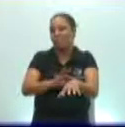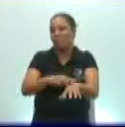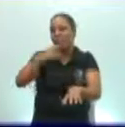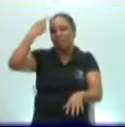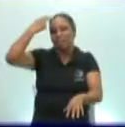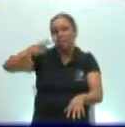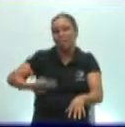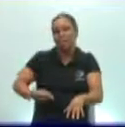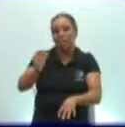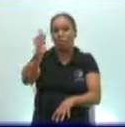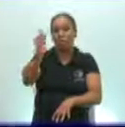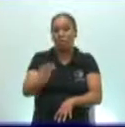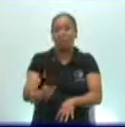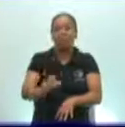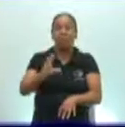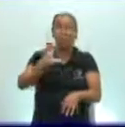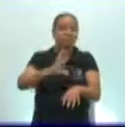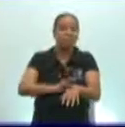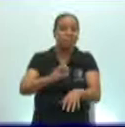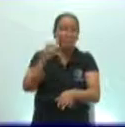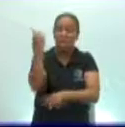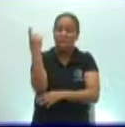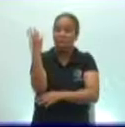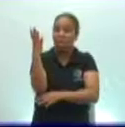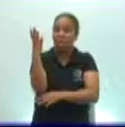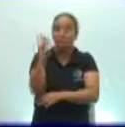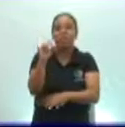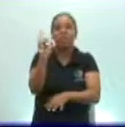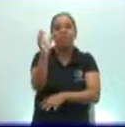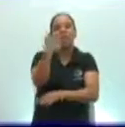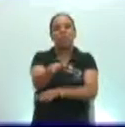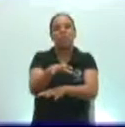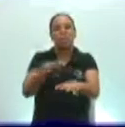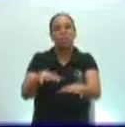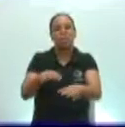humana, daños a las plantas y a los animales.